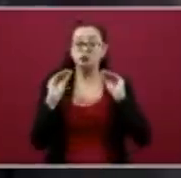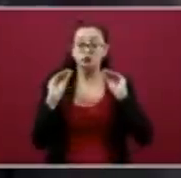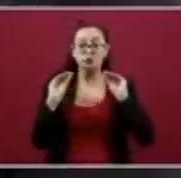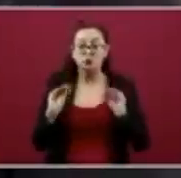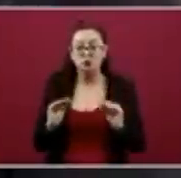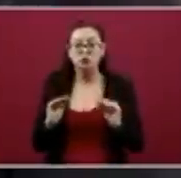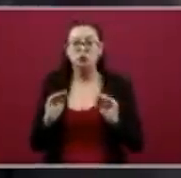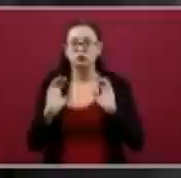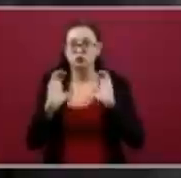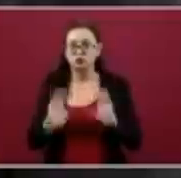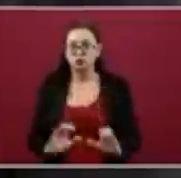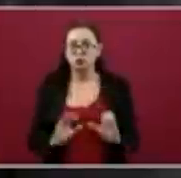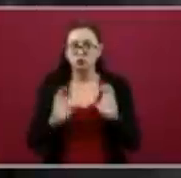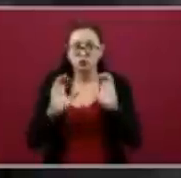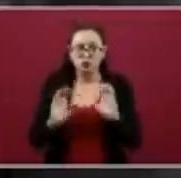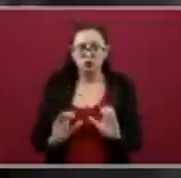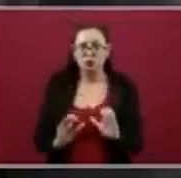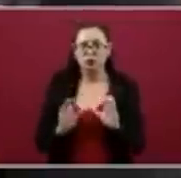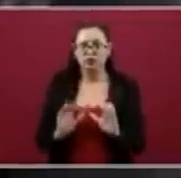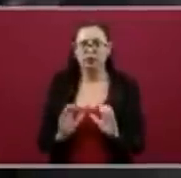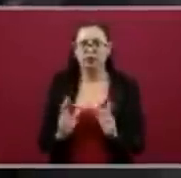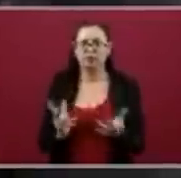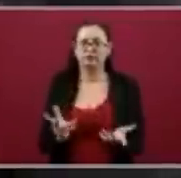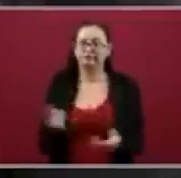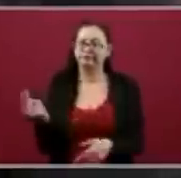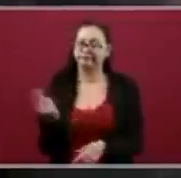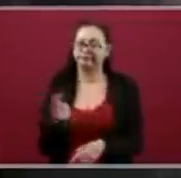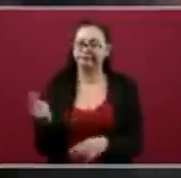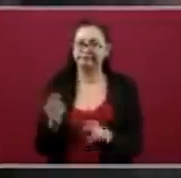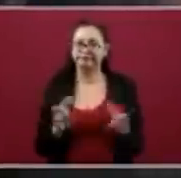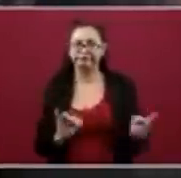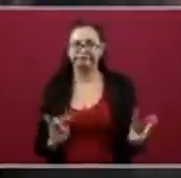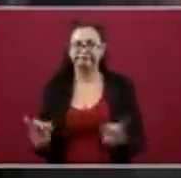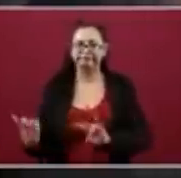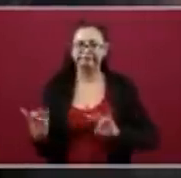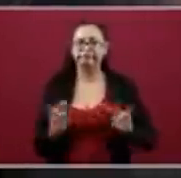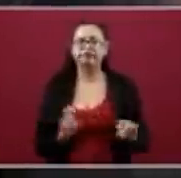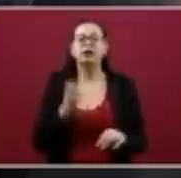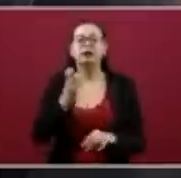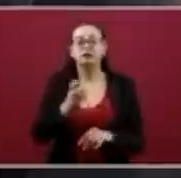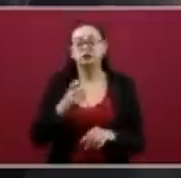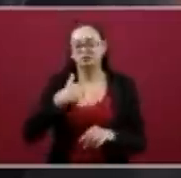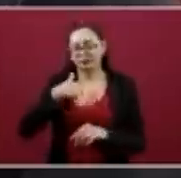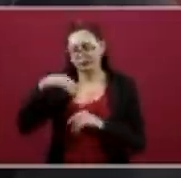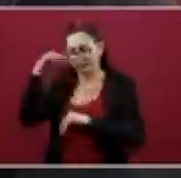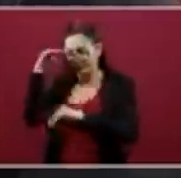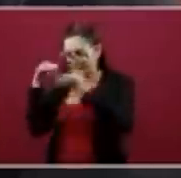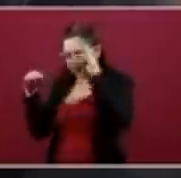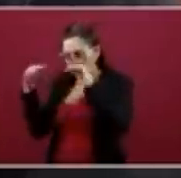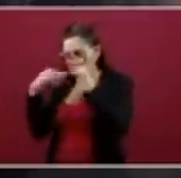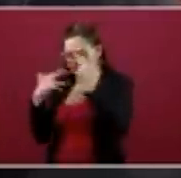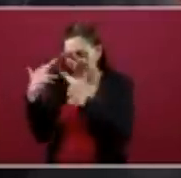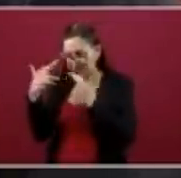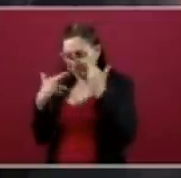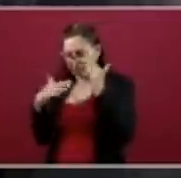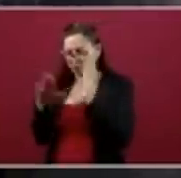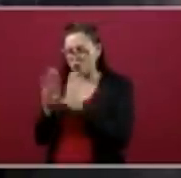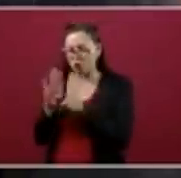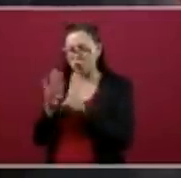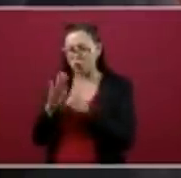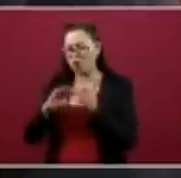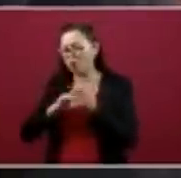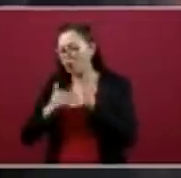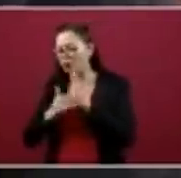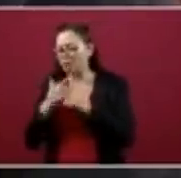haber cuidado en estos casos. Todo esto se está analizando y se va a buscar lo